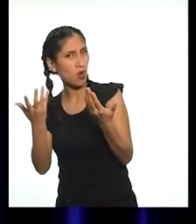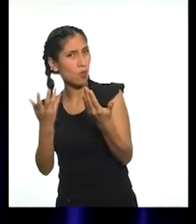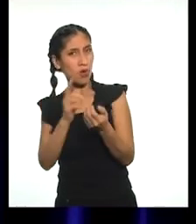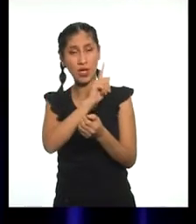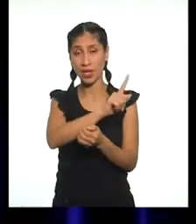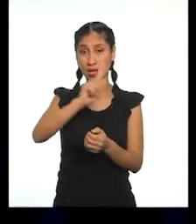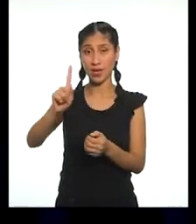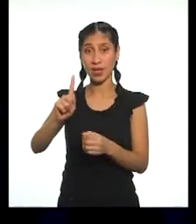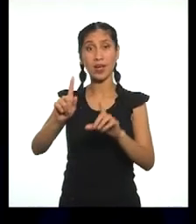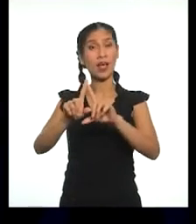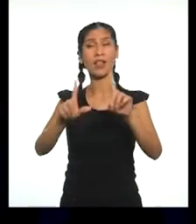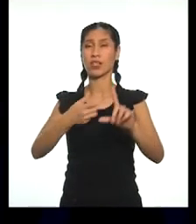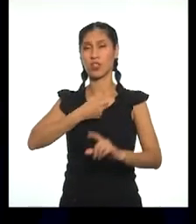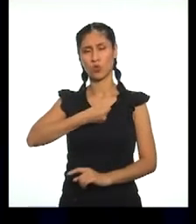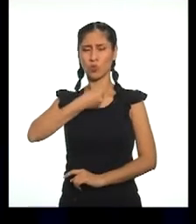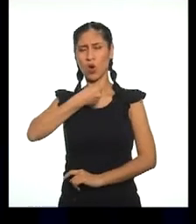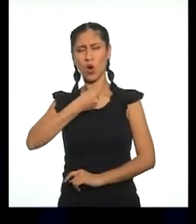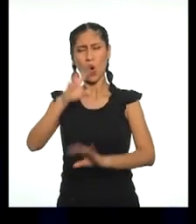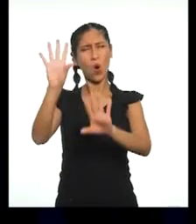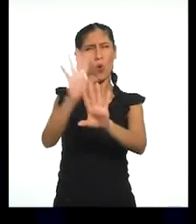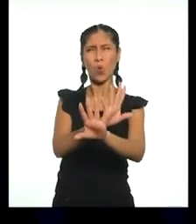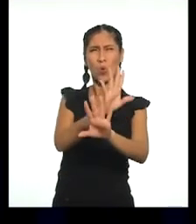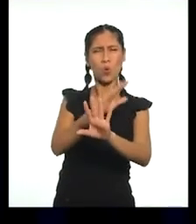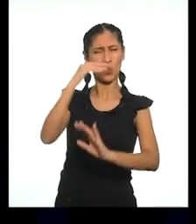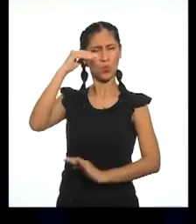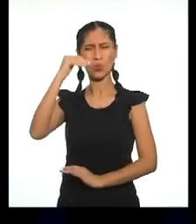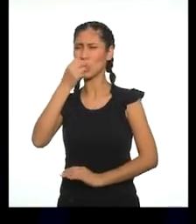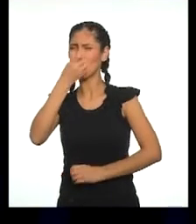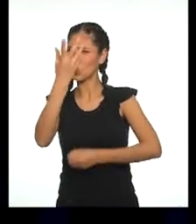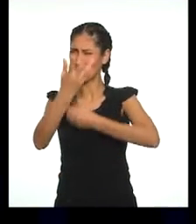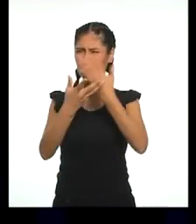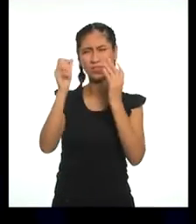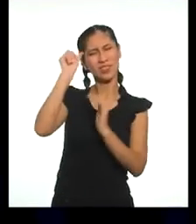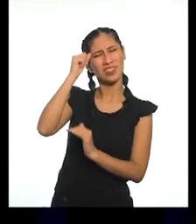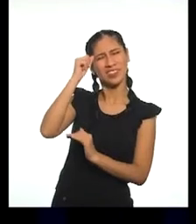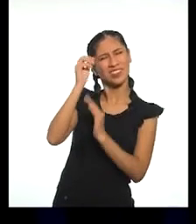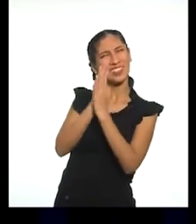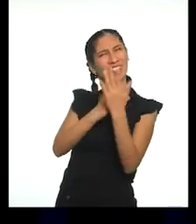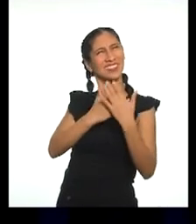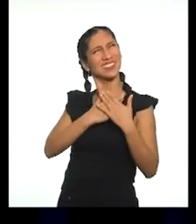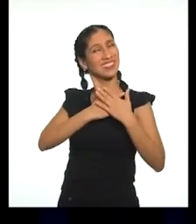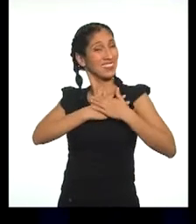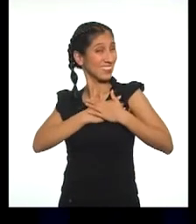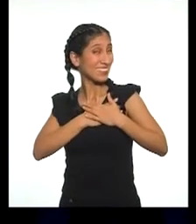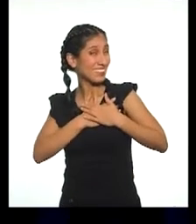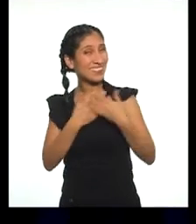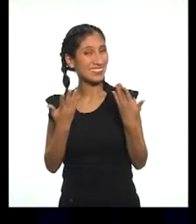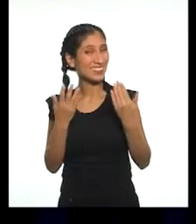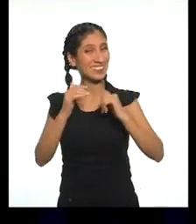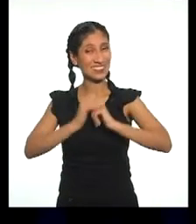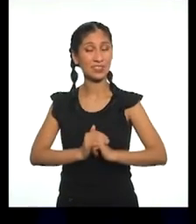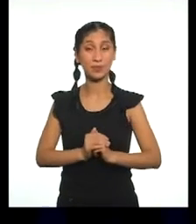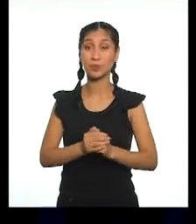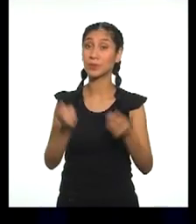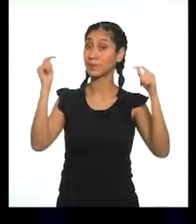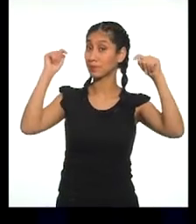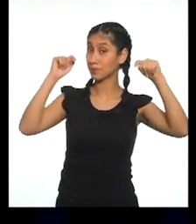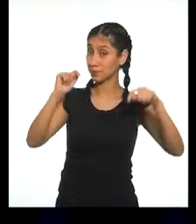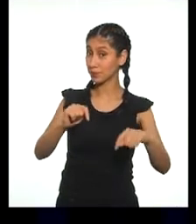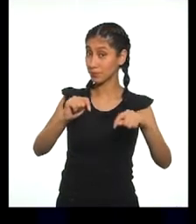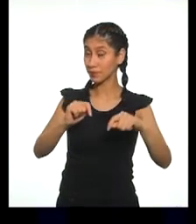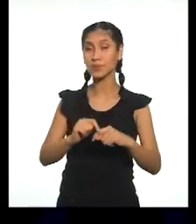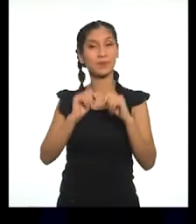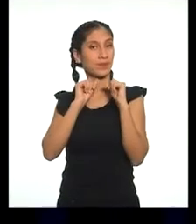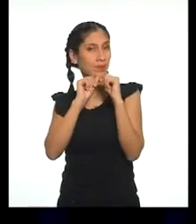cada actuación. Recordar esos tiempos nos llena de mucha emoción, ¿no? Pues por ahora,